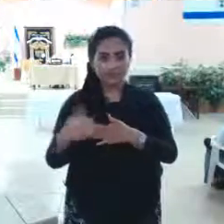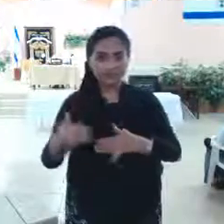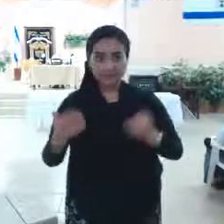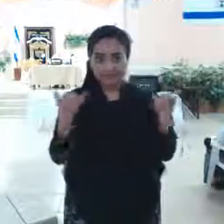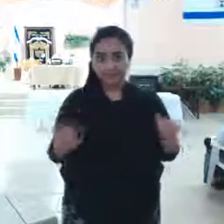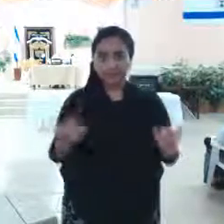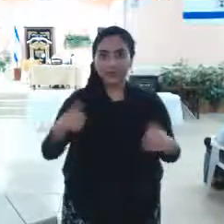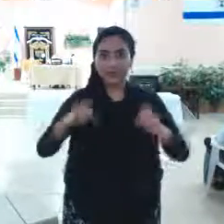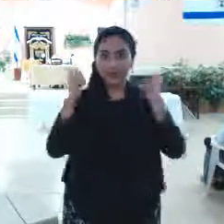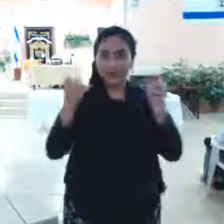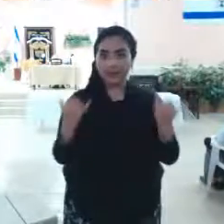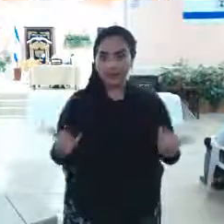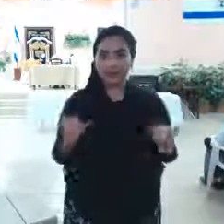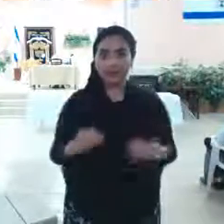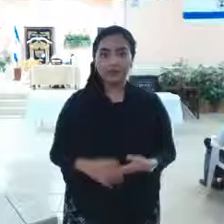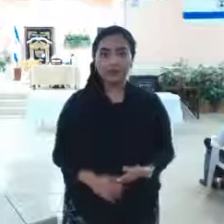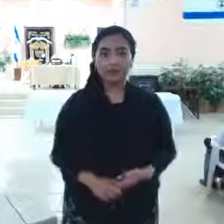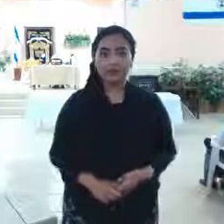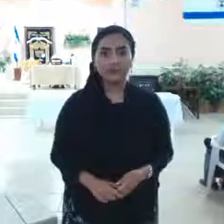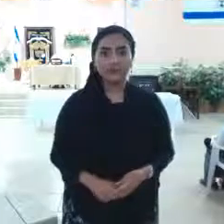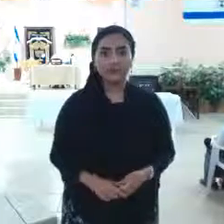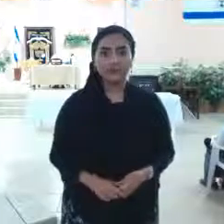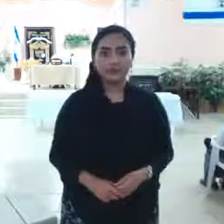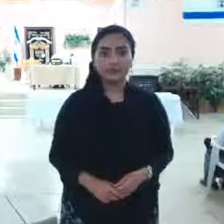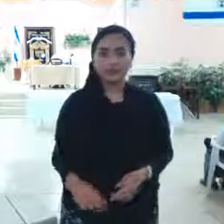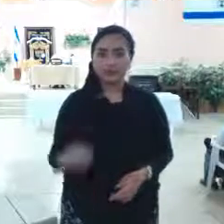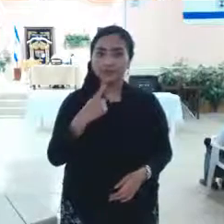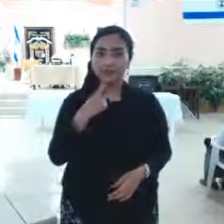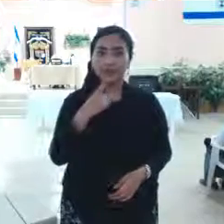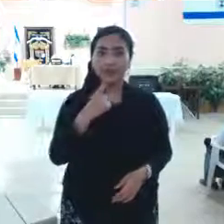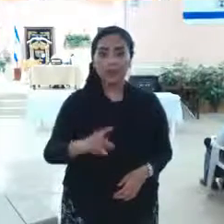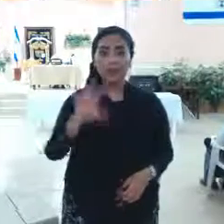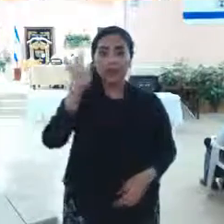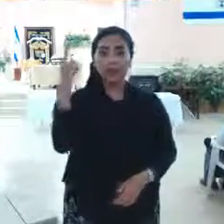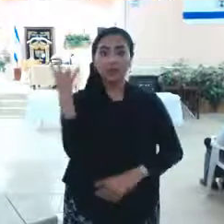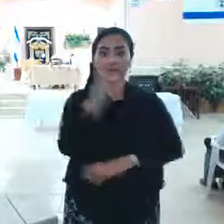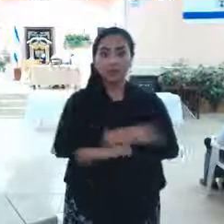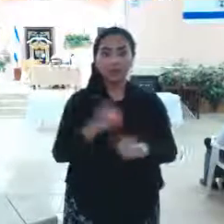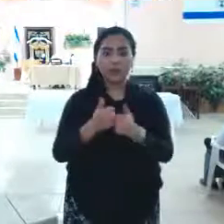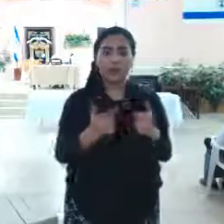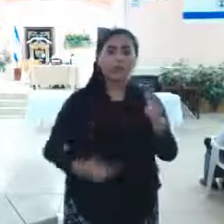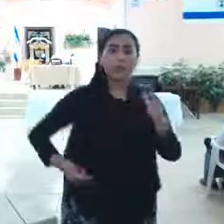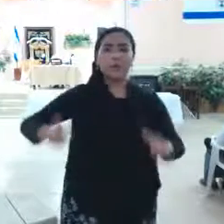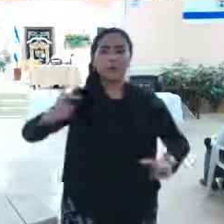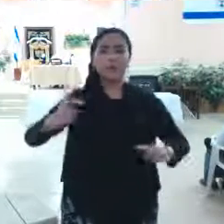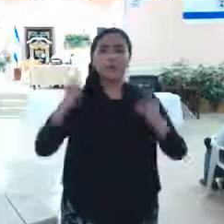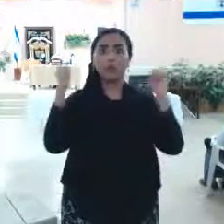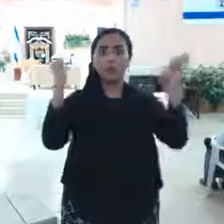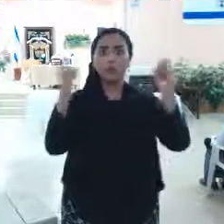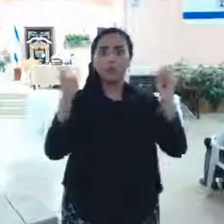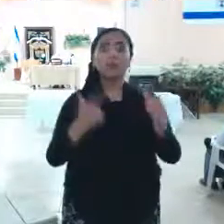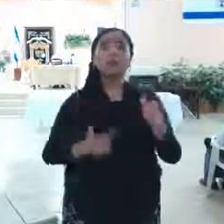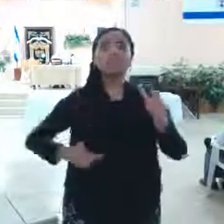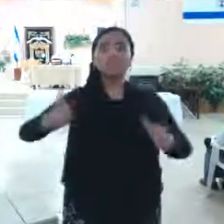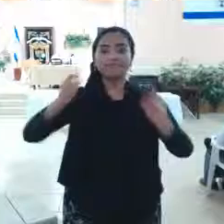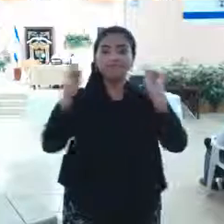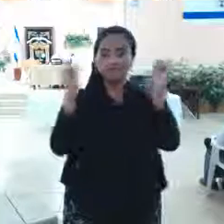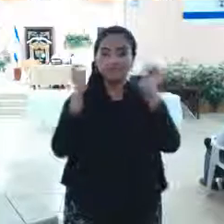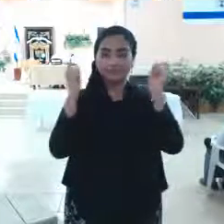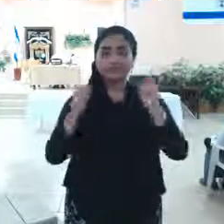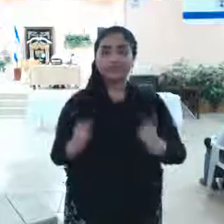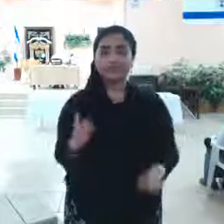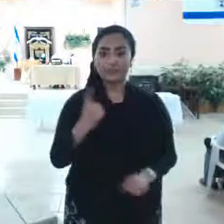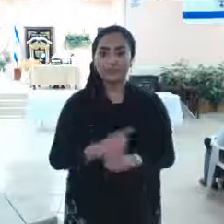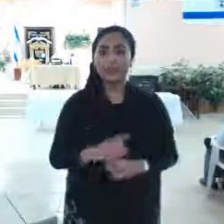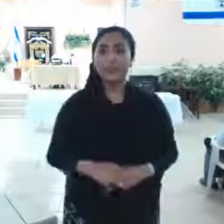que nosotros estamos The celebrando. feast that we are celebrating. Dice por 7 días con grande gozo. ¿Con grande qué? With great what?